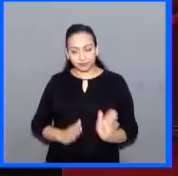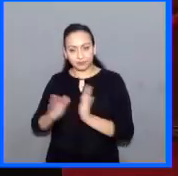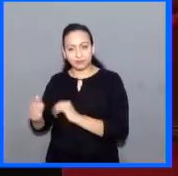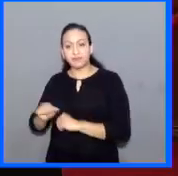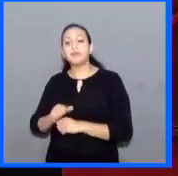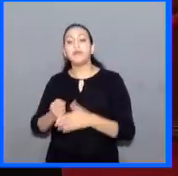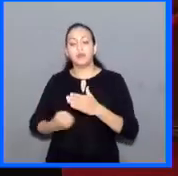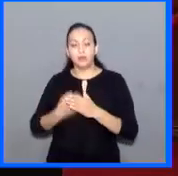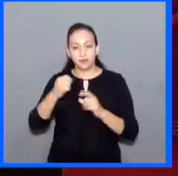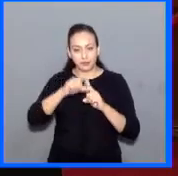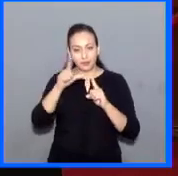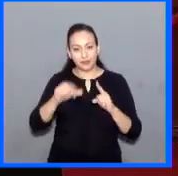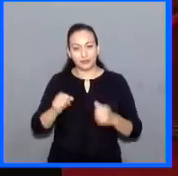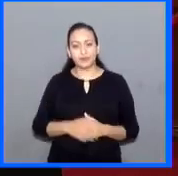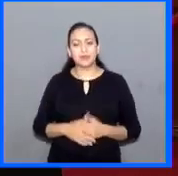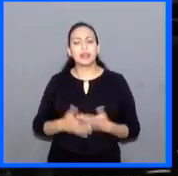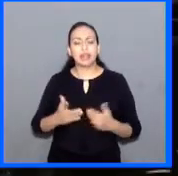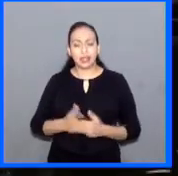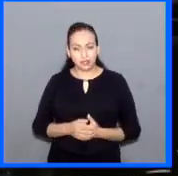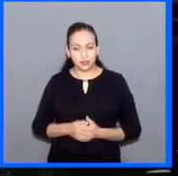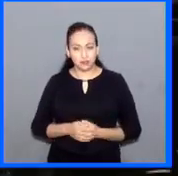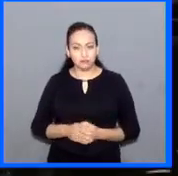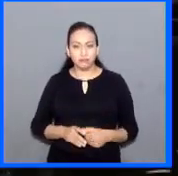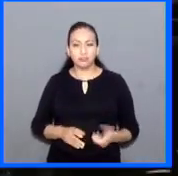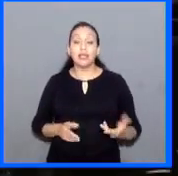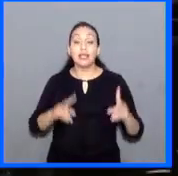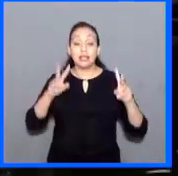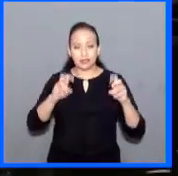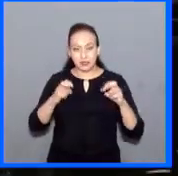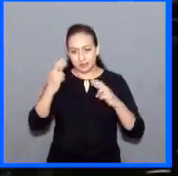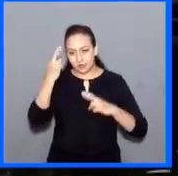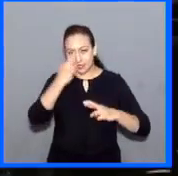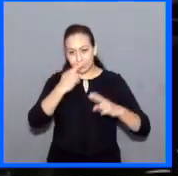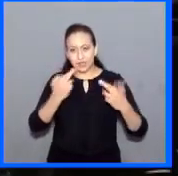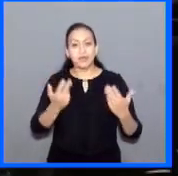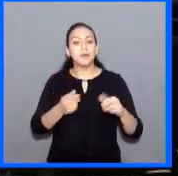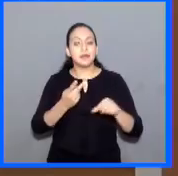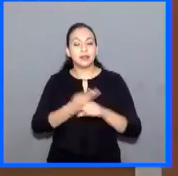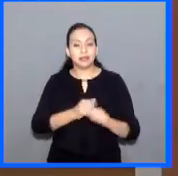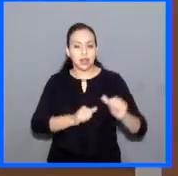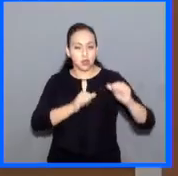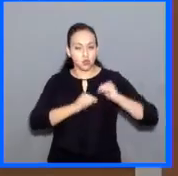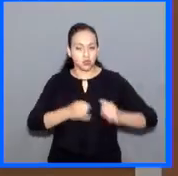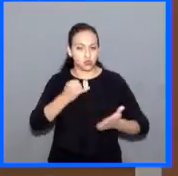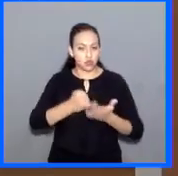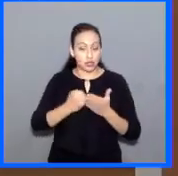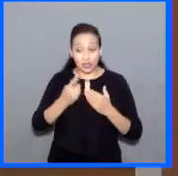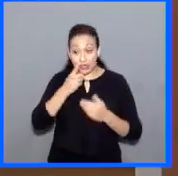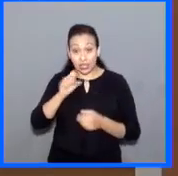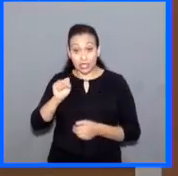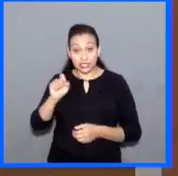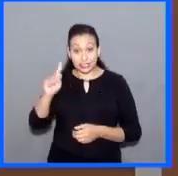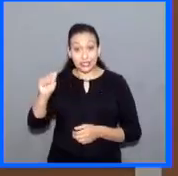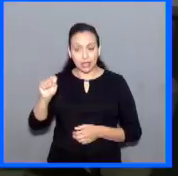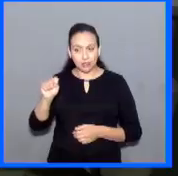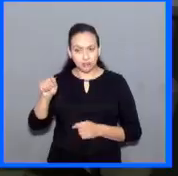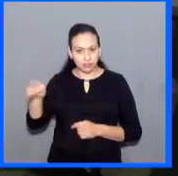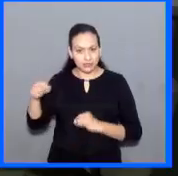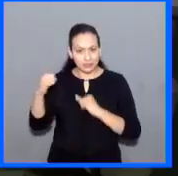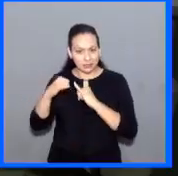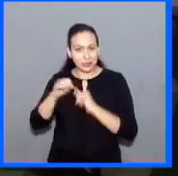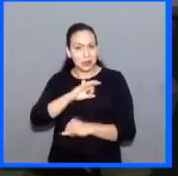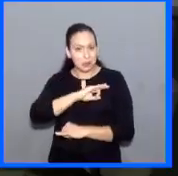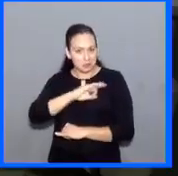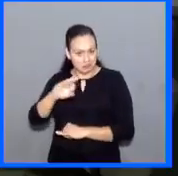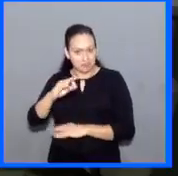de Justicia brindó certeza sobre las facultades de la autoridad fiscal. Resolvió que el SAT puede ejercer sus facultades de